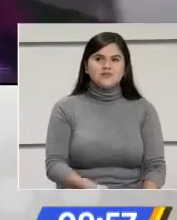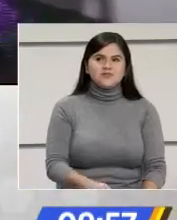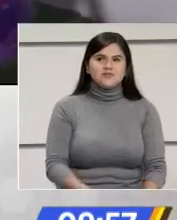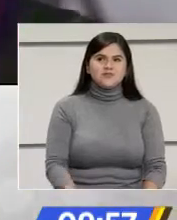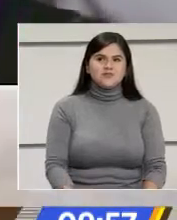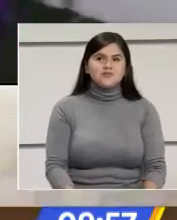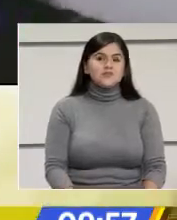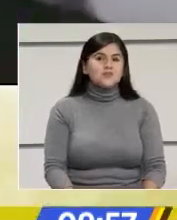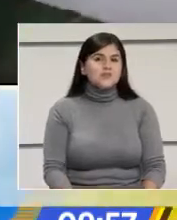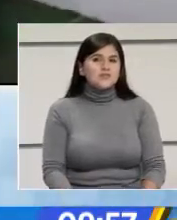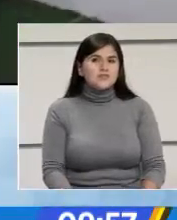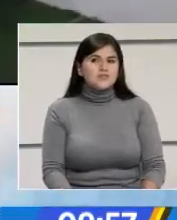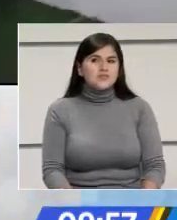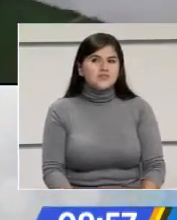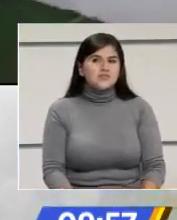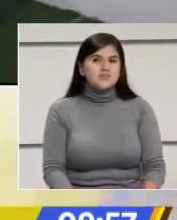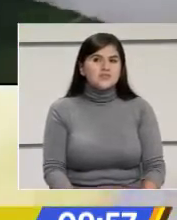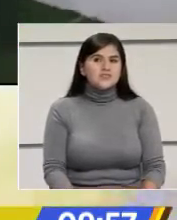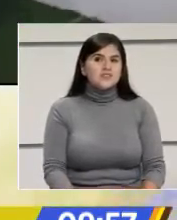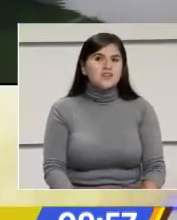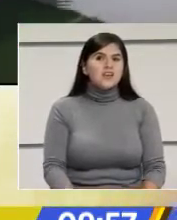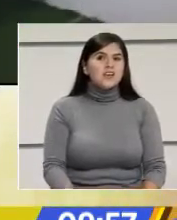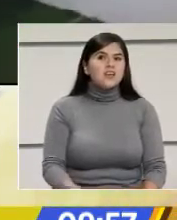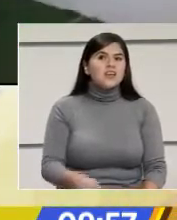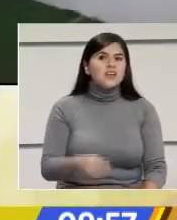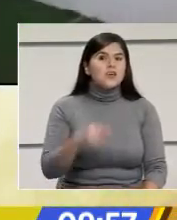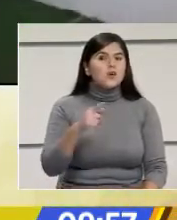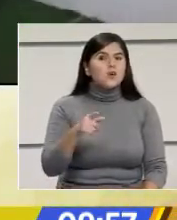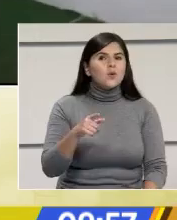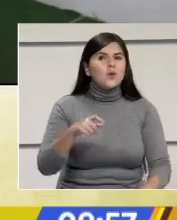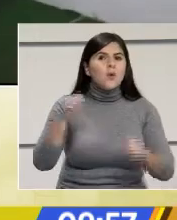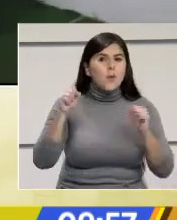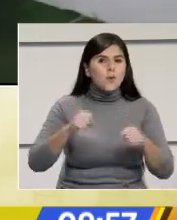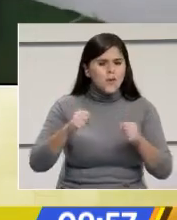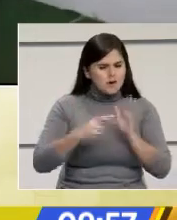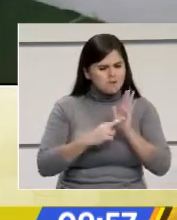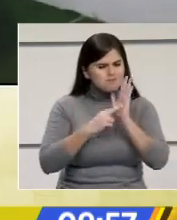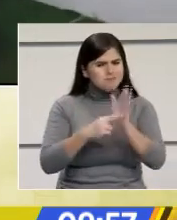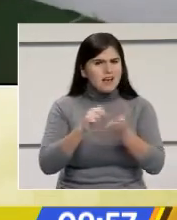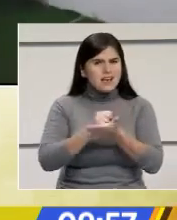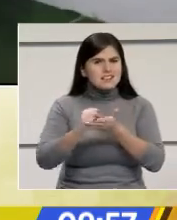Eso, ahí nos despedimos con ustedes, dándole las gracias desde aquí de Santa